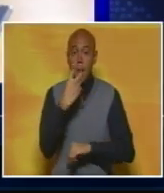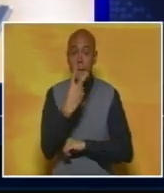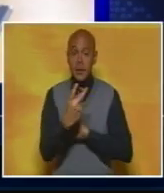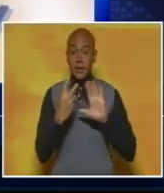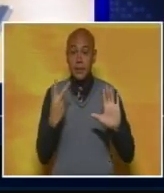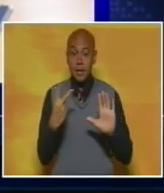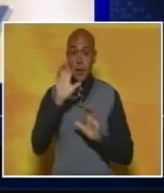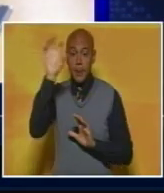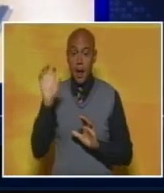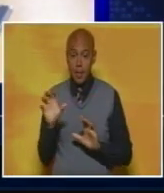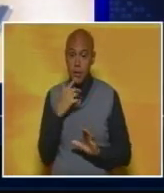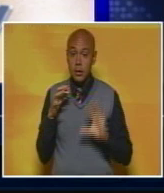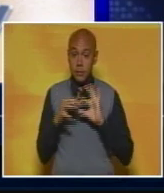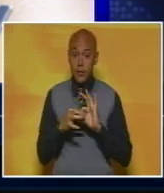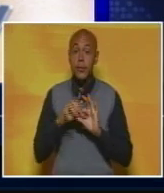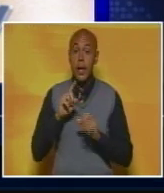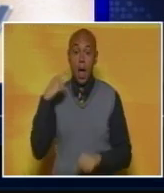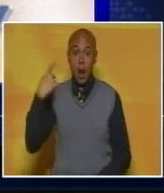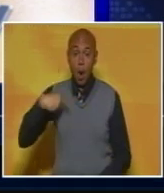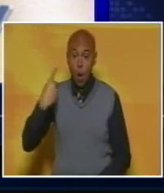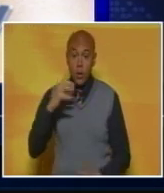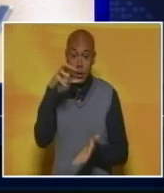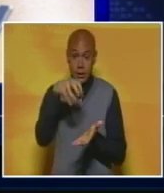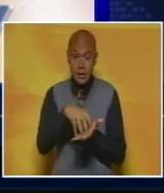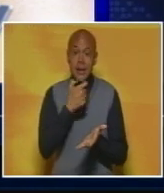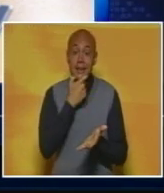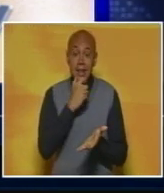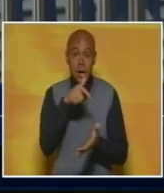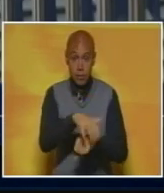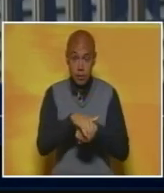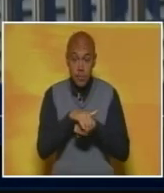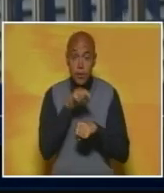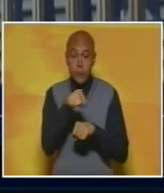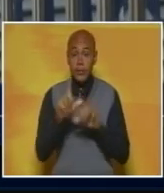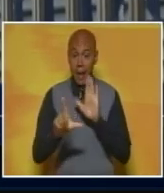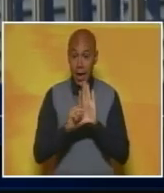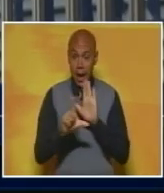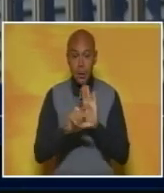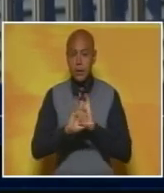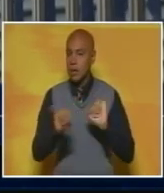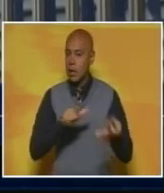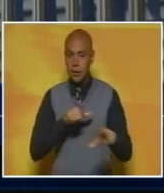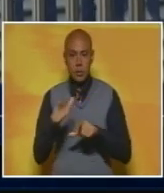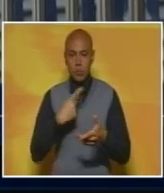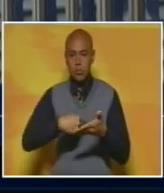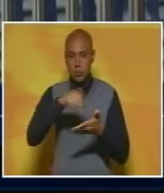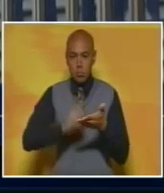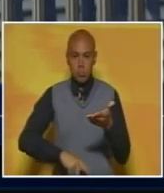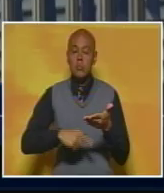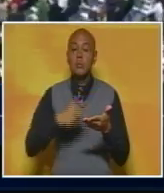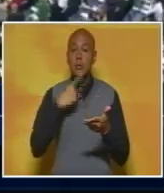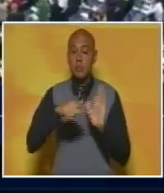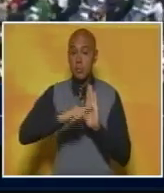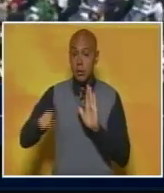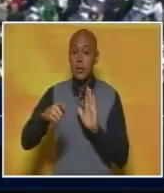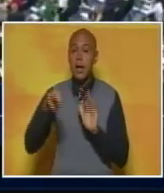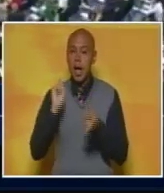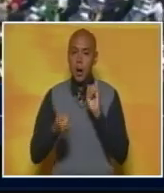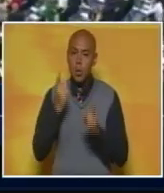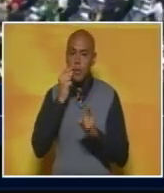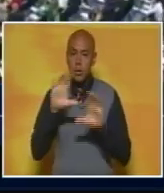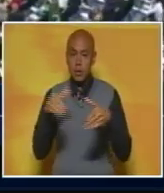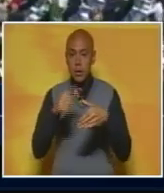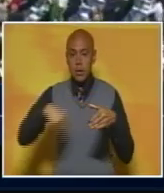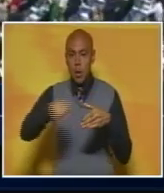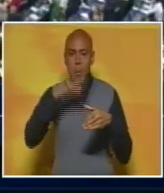27 países. En Londres, la ley para la salida ya había sido ratificada por el Parlamento y sancionada este jueves por la